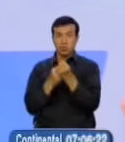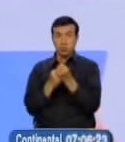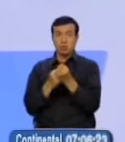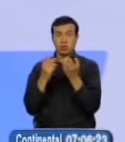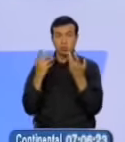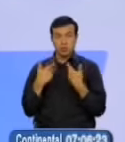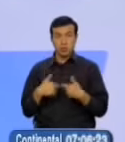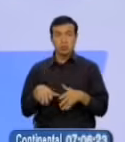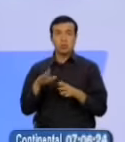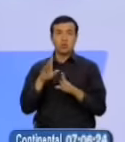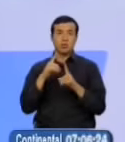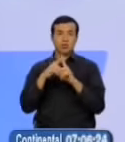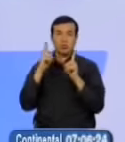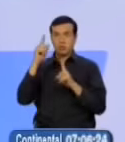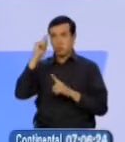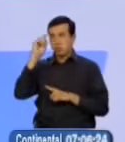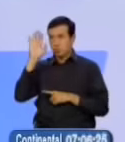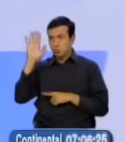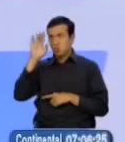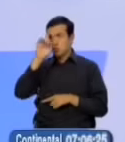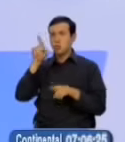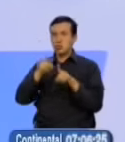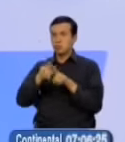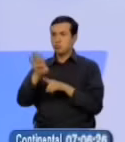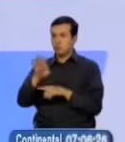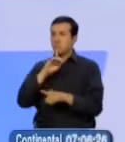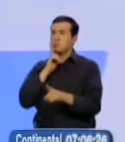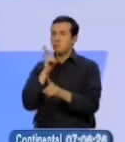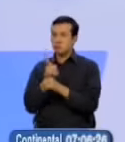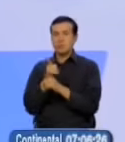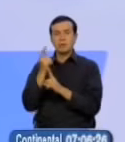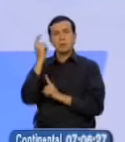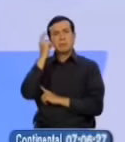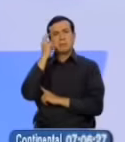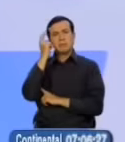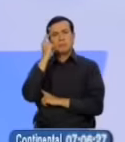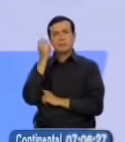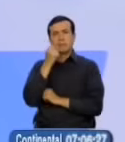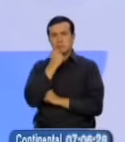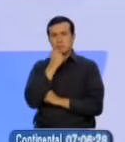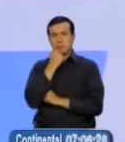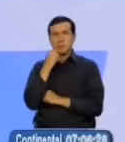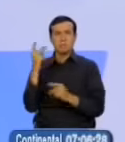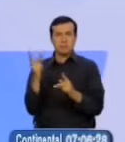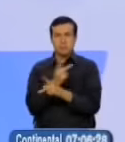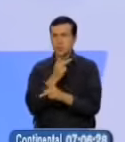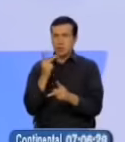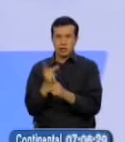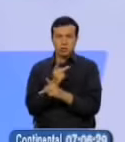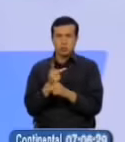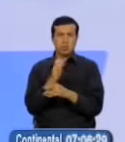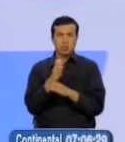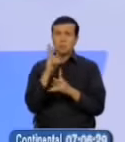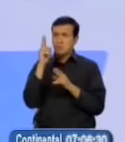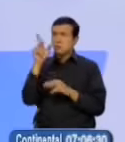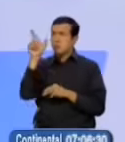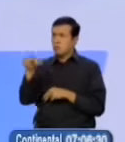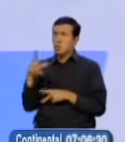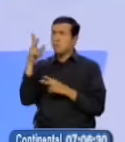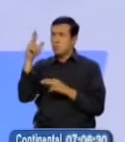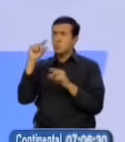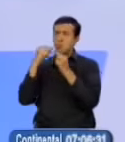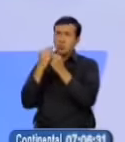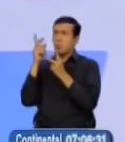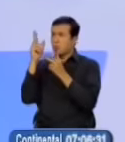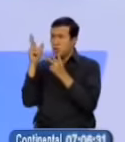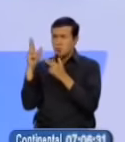opción distinta al gobierno. Y yo estoy de acuerdo con eso, Carlos, porque me parece que no hay nada más dañino para un país que una misma persona o un mismo grupo